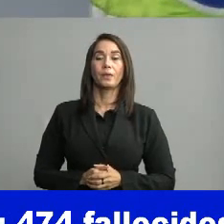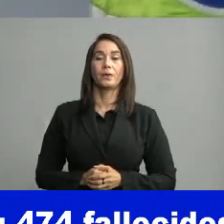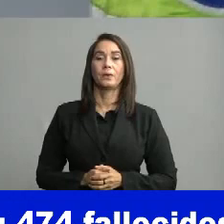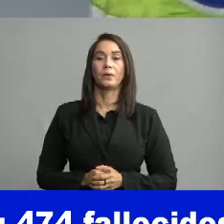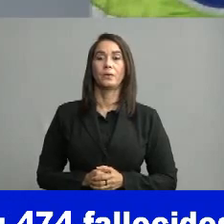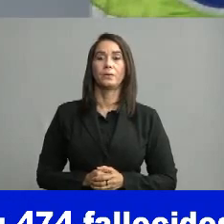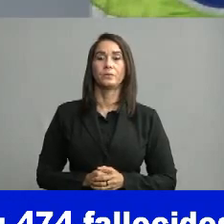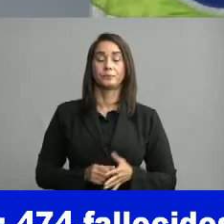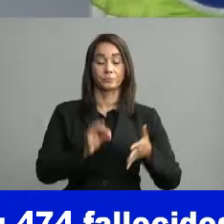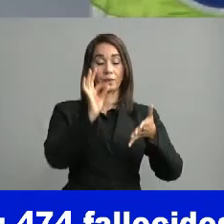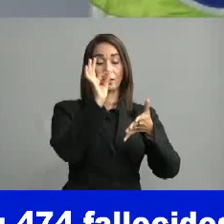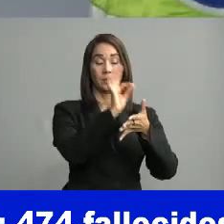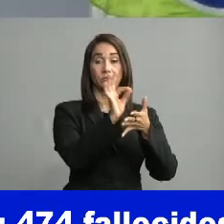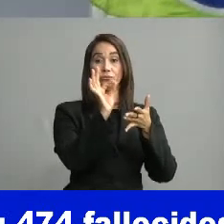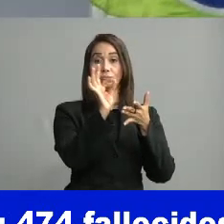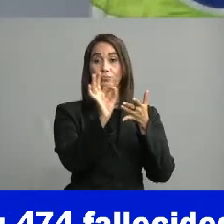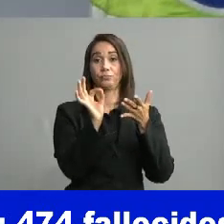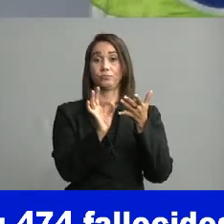La descripción